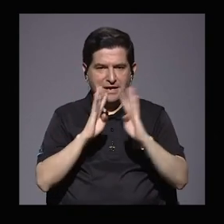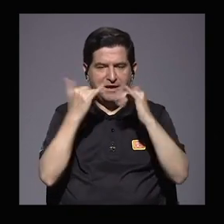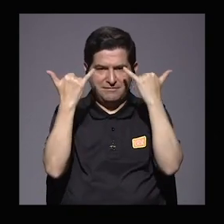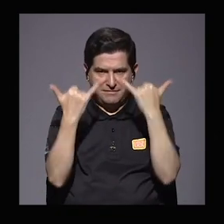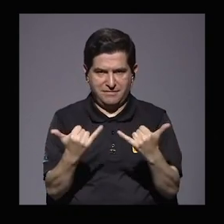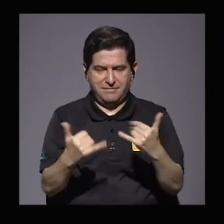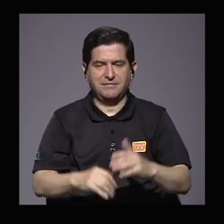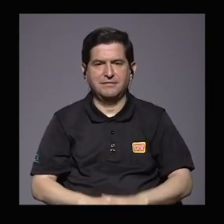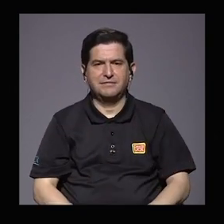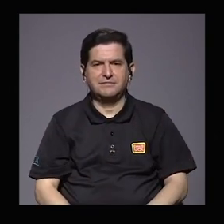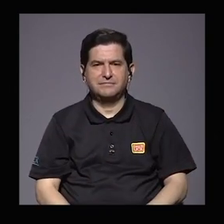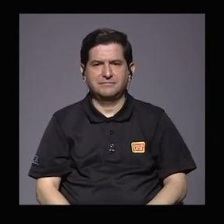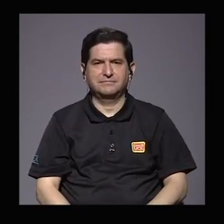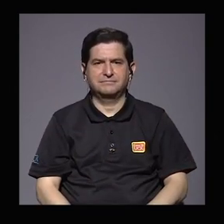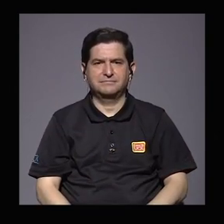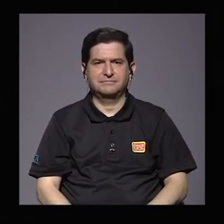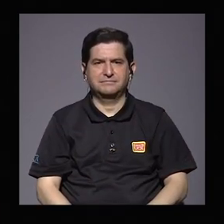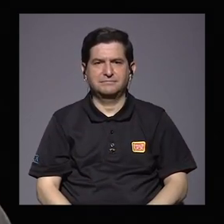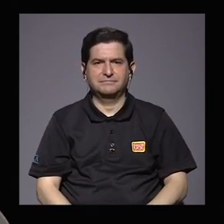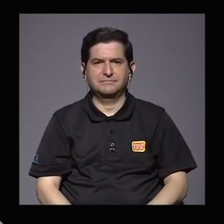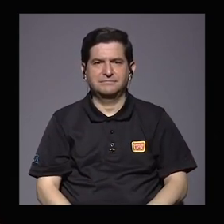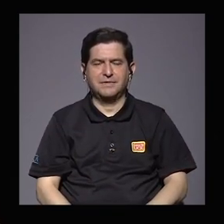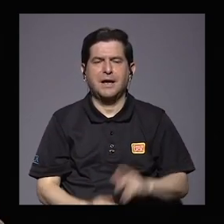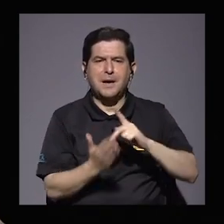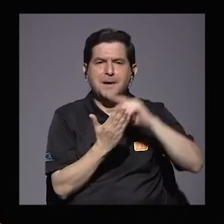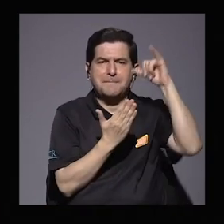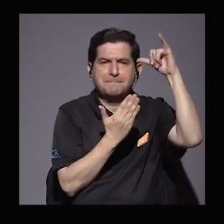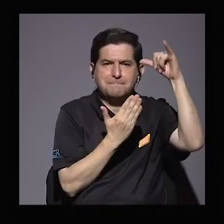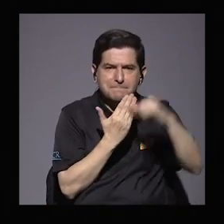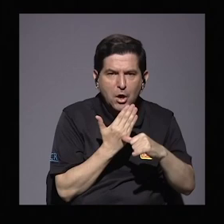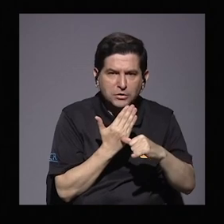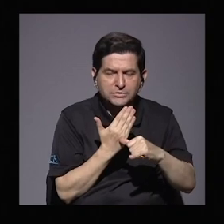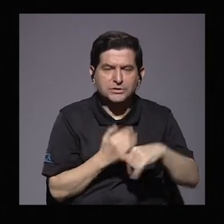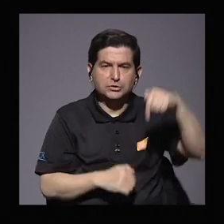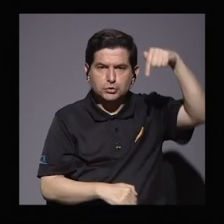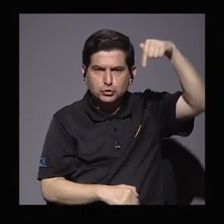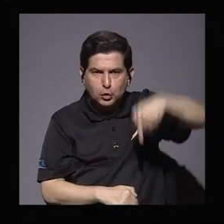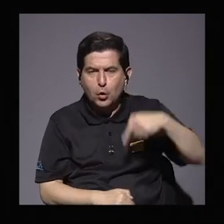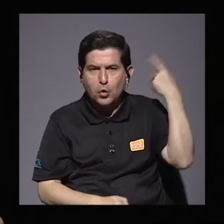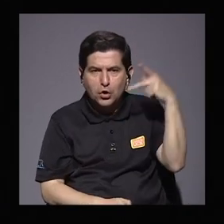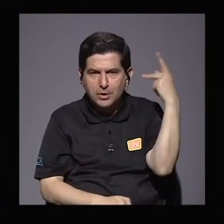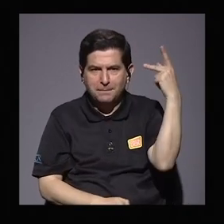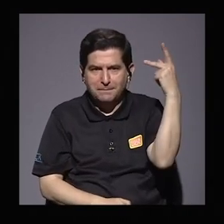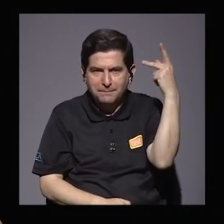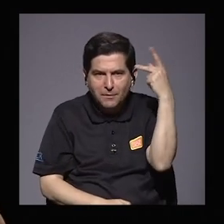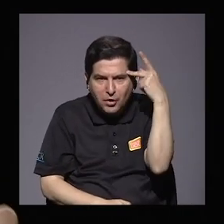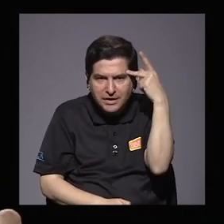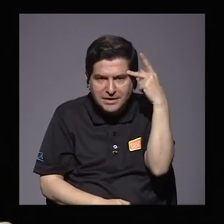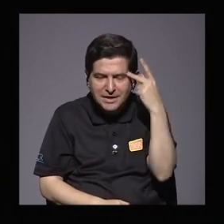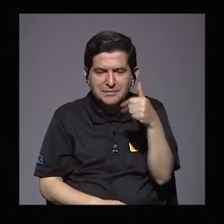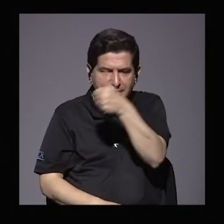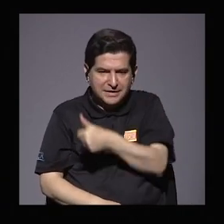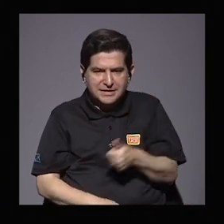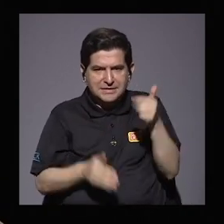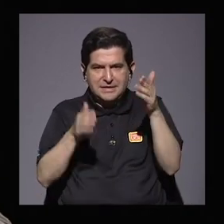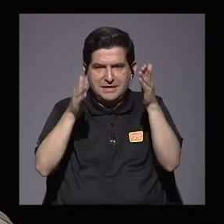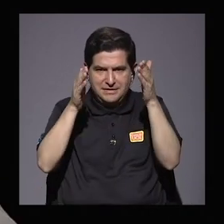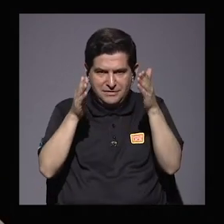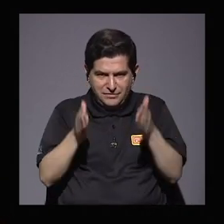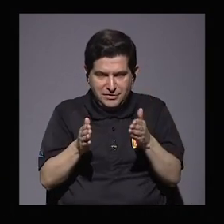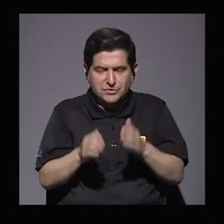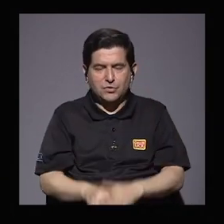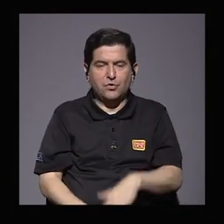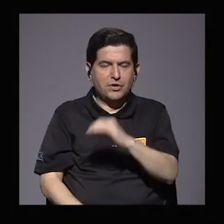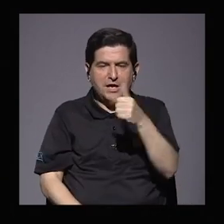Rica. ¿Cuáles son los proyectos en los que hoy políticamente esta rectoría debe